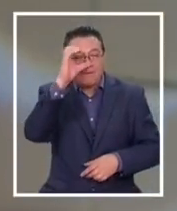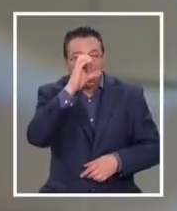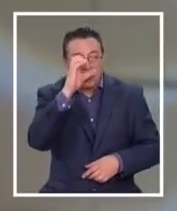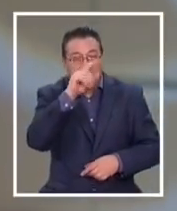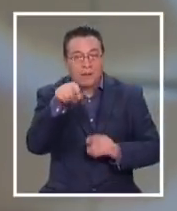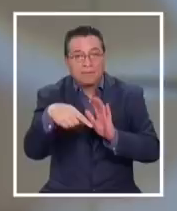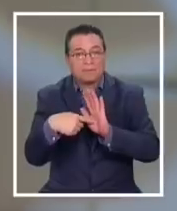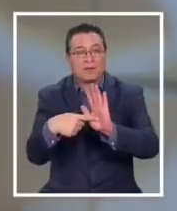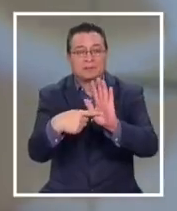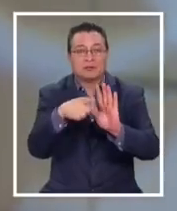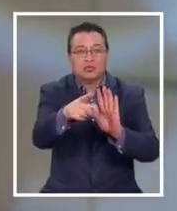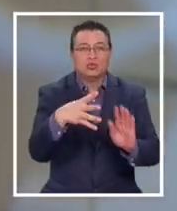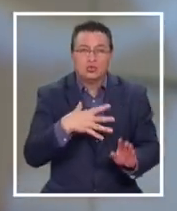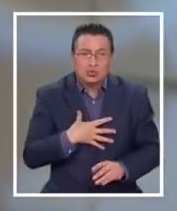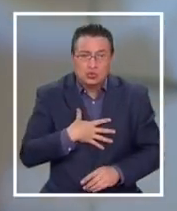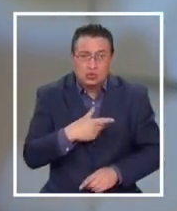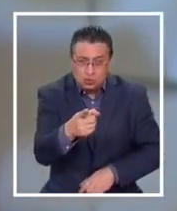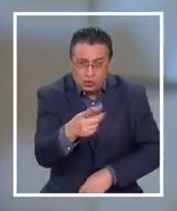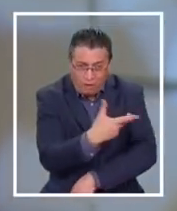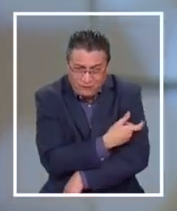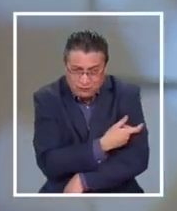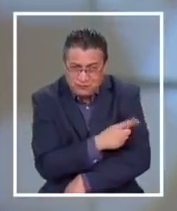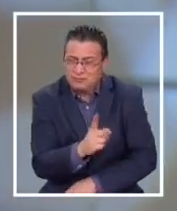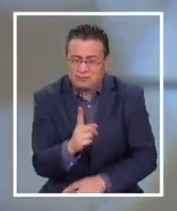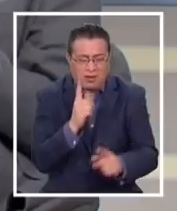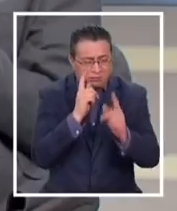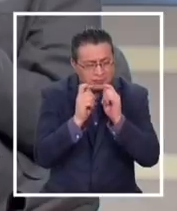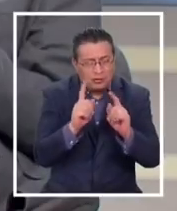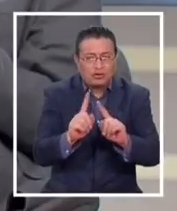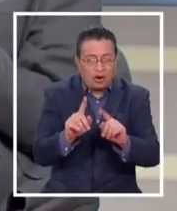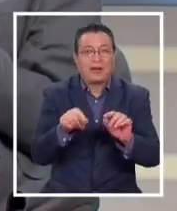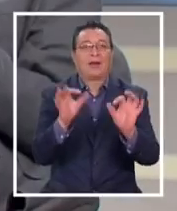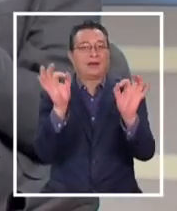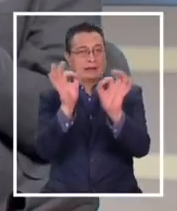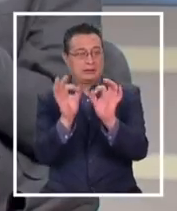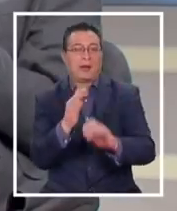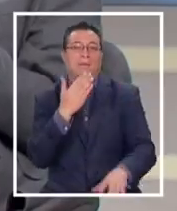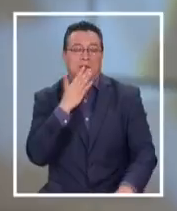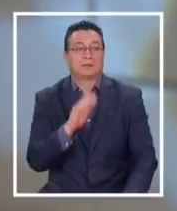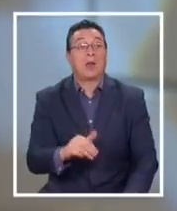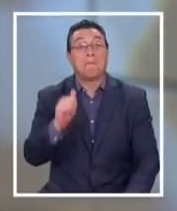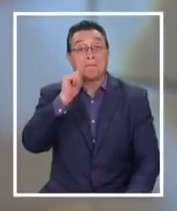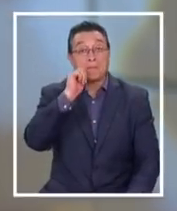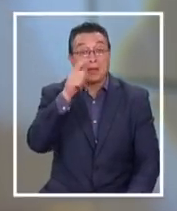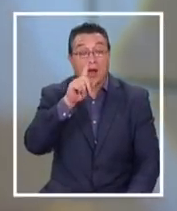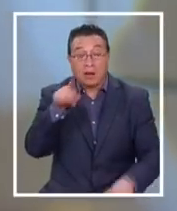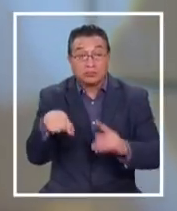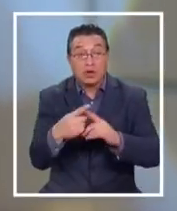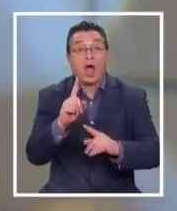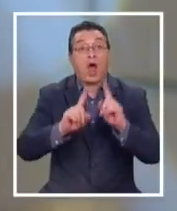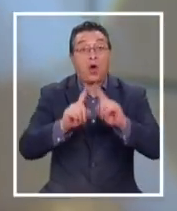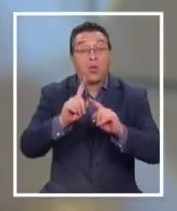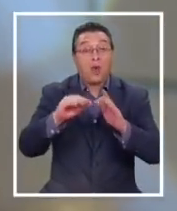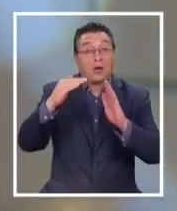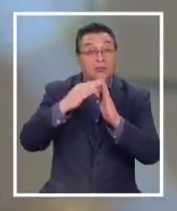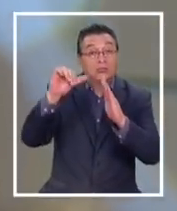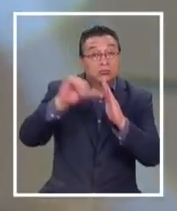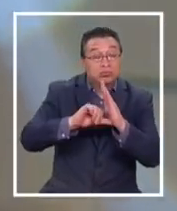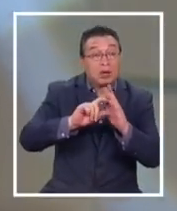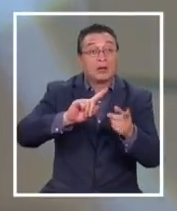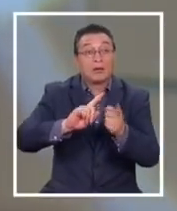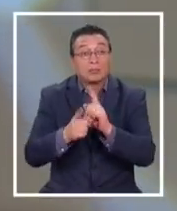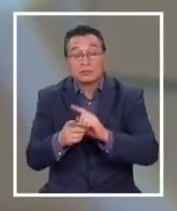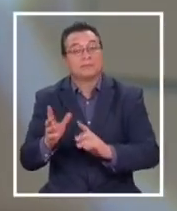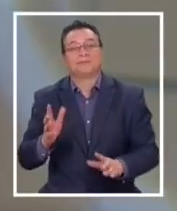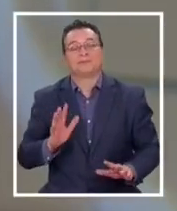las personas que tienen susto de vacunarse de que no hay riesgo. ¿Mañana tenemos anuncios? ¿Saldrán algunas comunas de cuarentena? Eso es